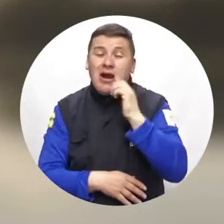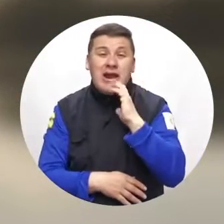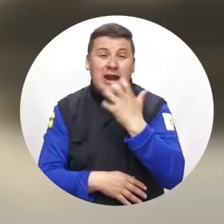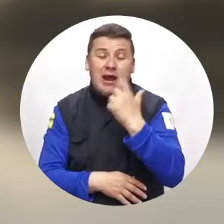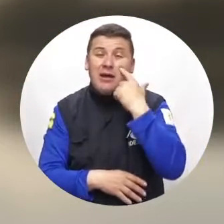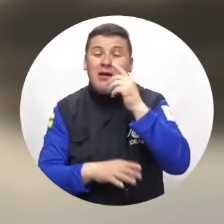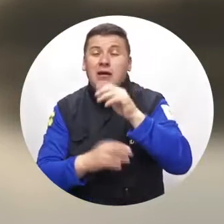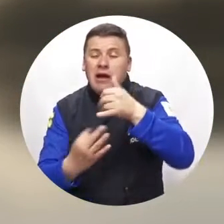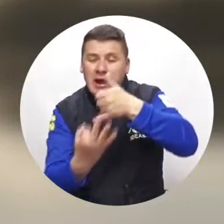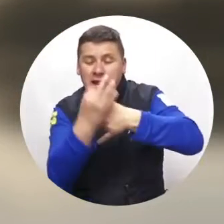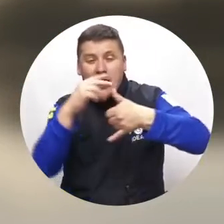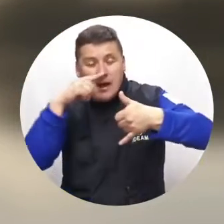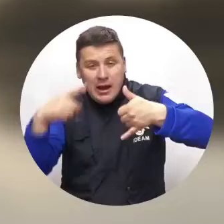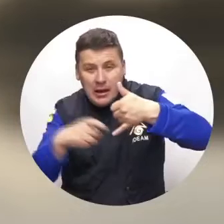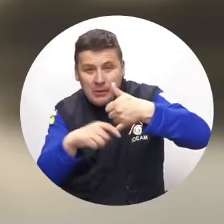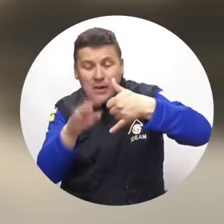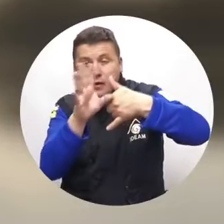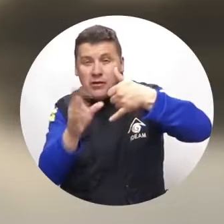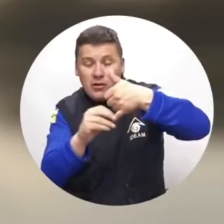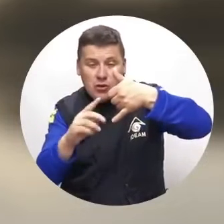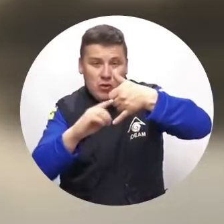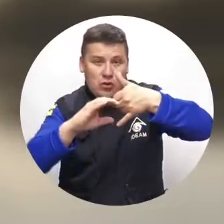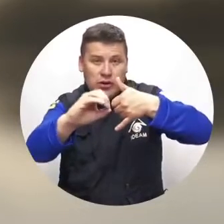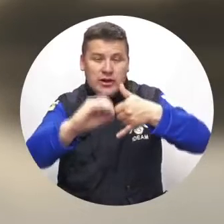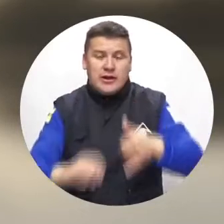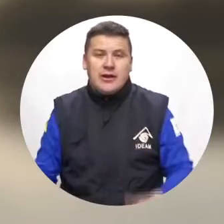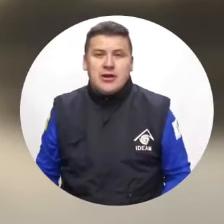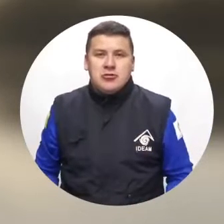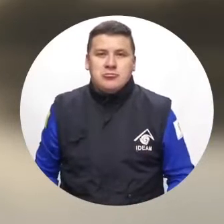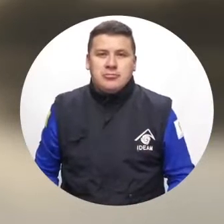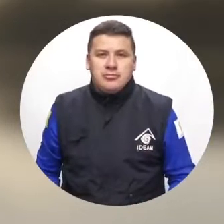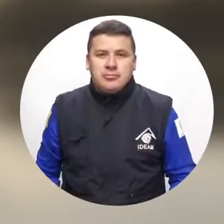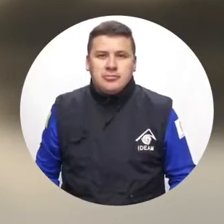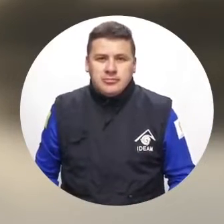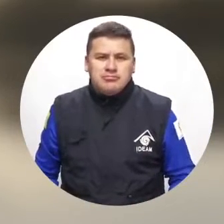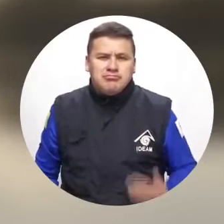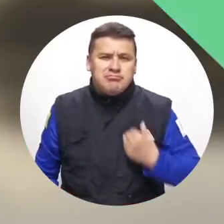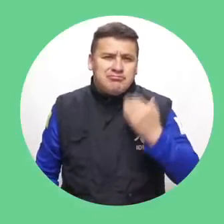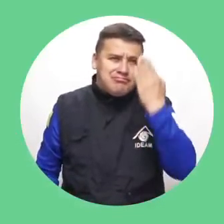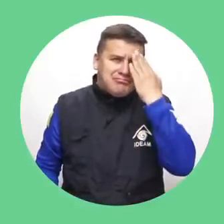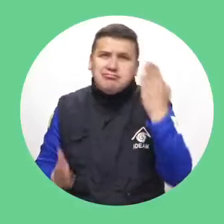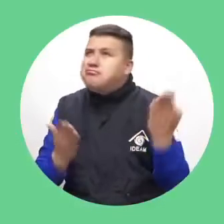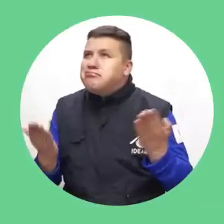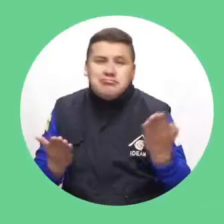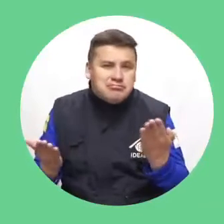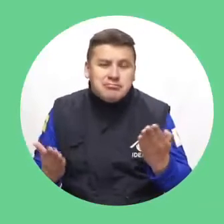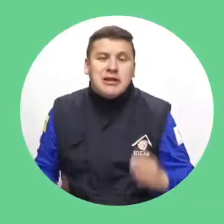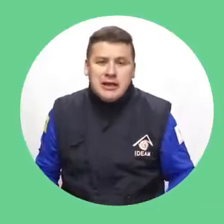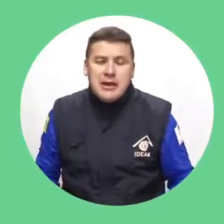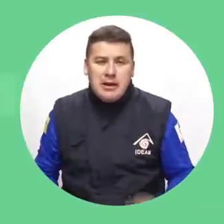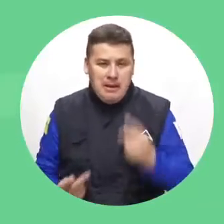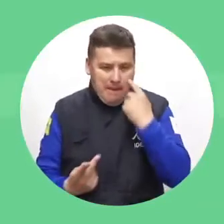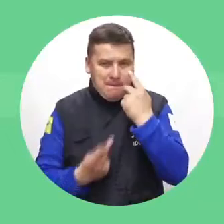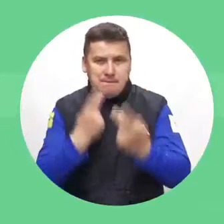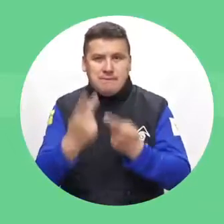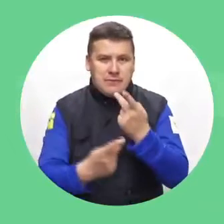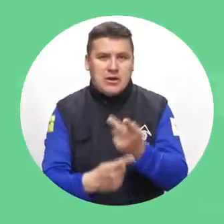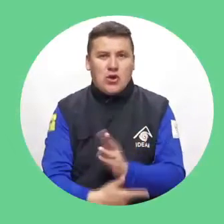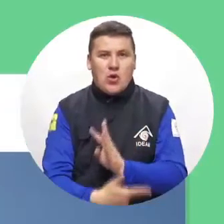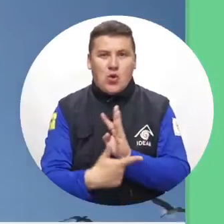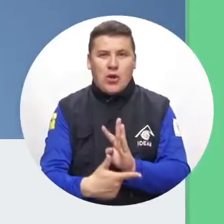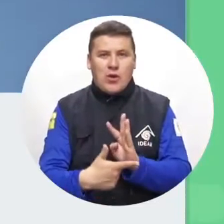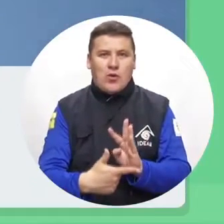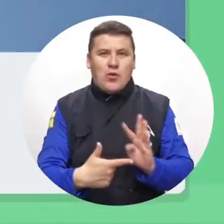Alerta naranja en las regiones Andina, Amazonía, Pacífica y Orinoquía. Para mayor información sobre el pronóstico del